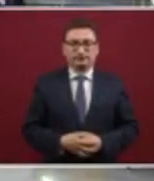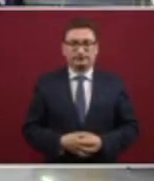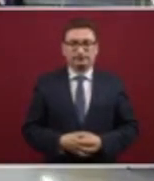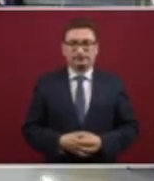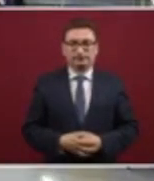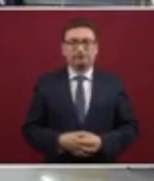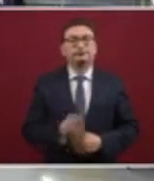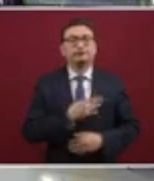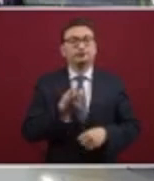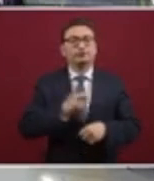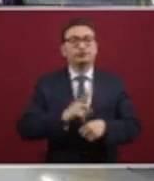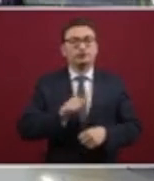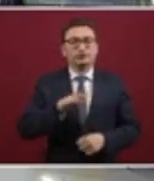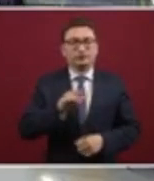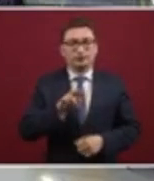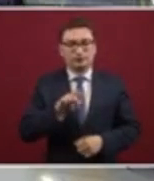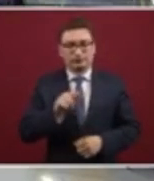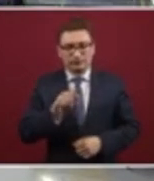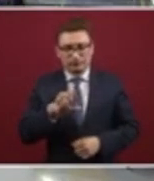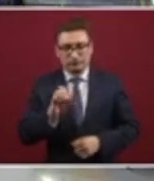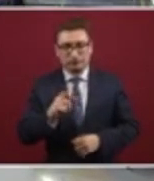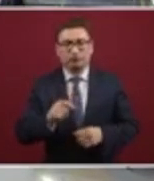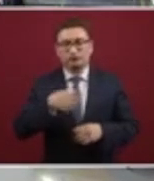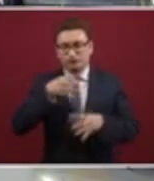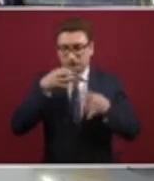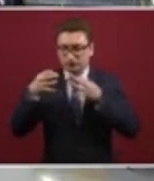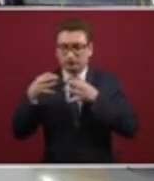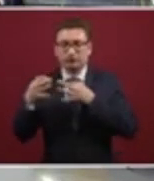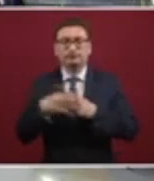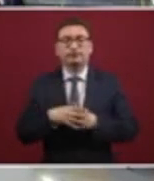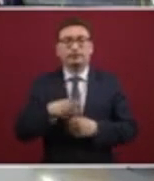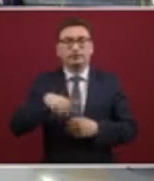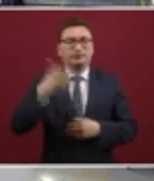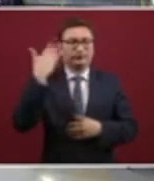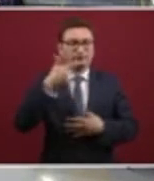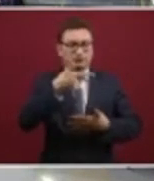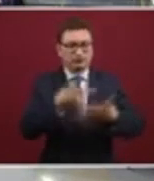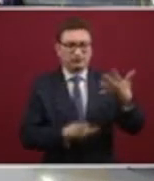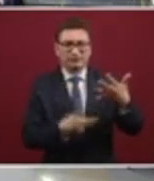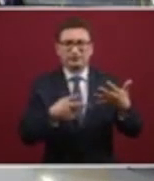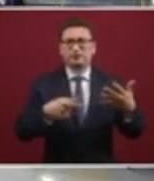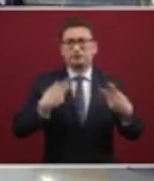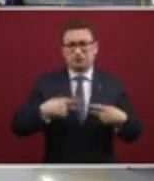Buenos días, presidente. Alberto Rodríguez, de CDP Noticias. En este listado que aparece de periodistas,